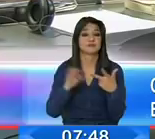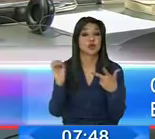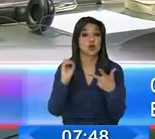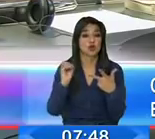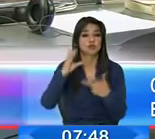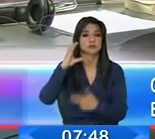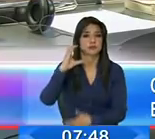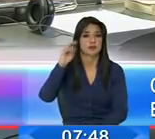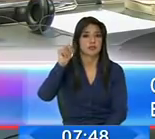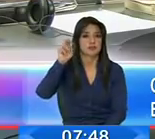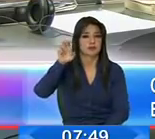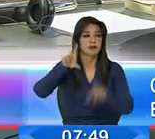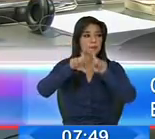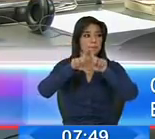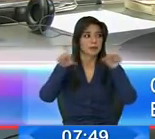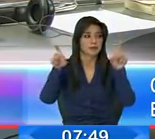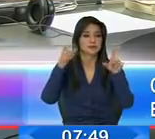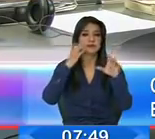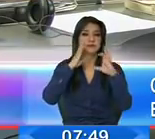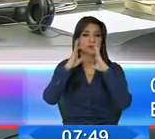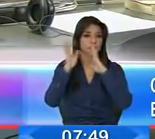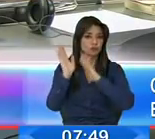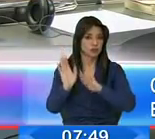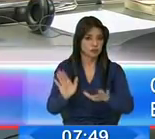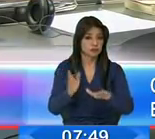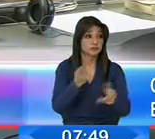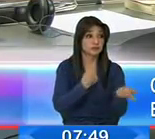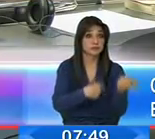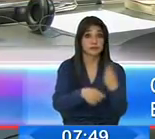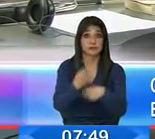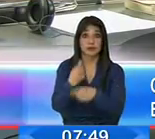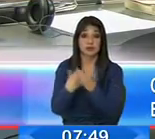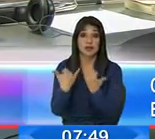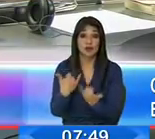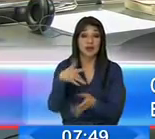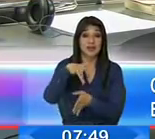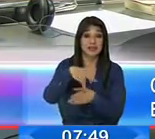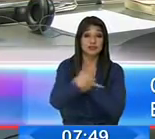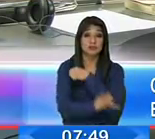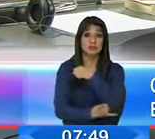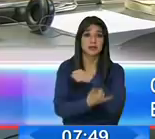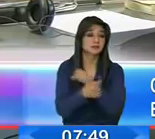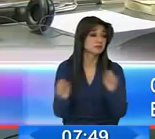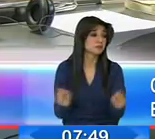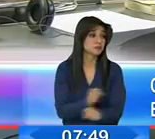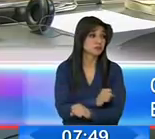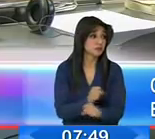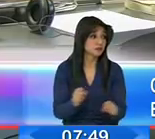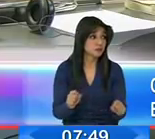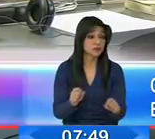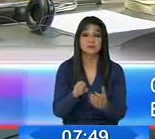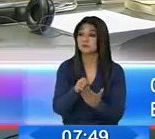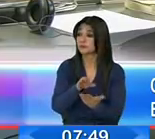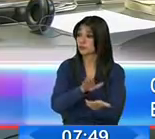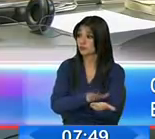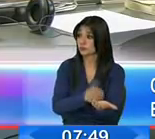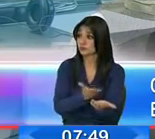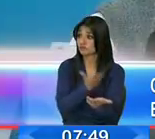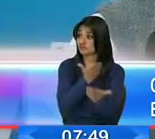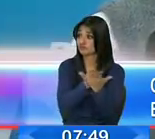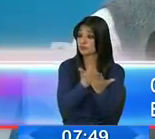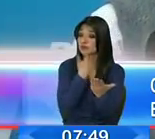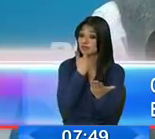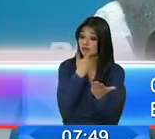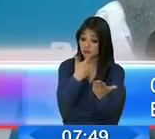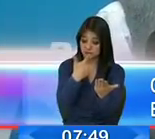CNT. Ventas que con estos altos riesgos países serían imposibles. Aunque en el proyecto se ha anunciado que